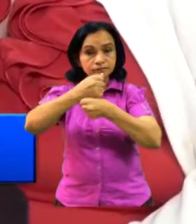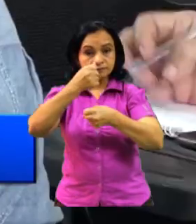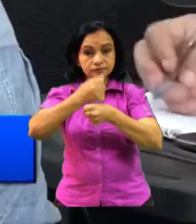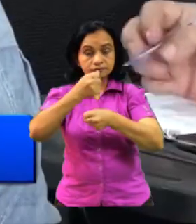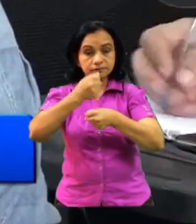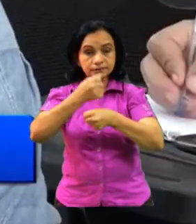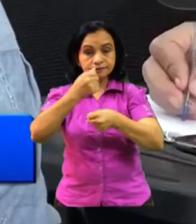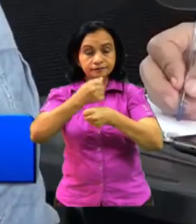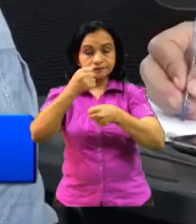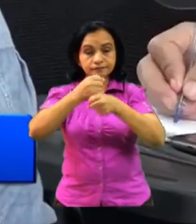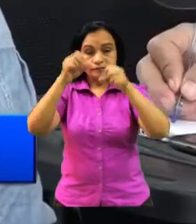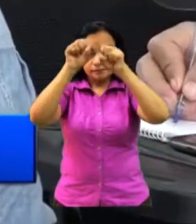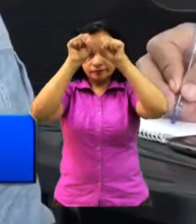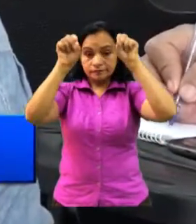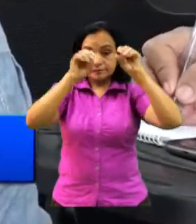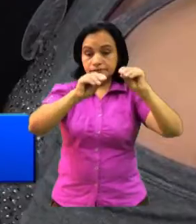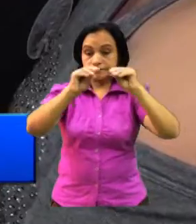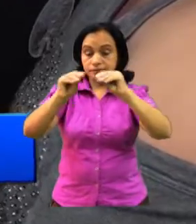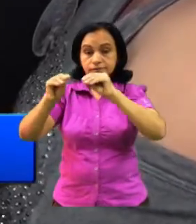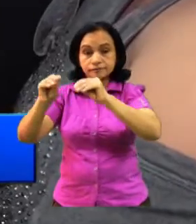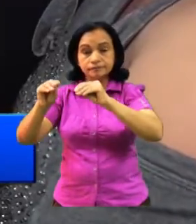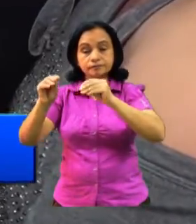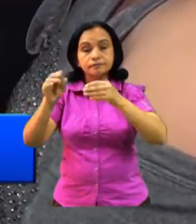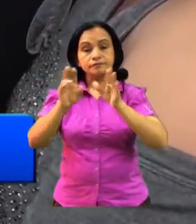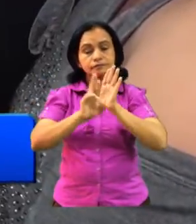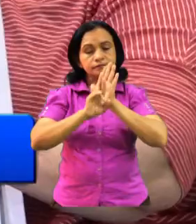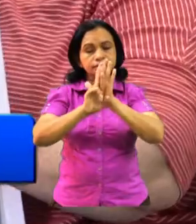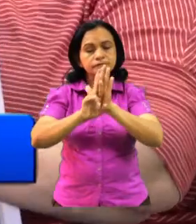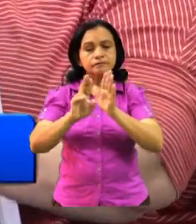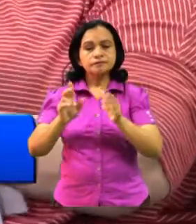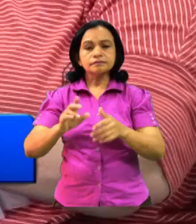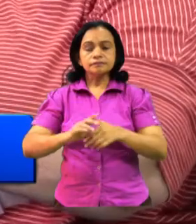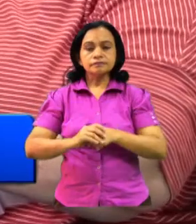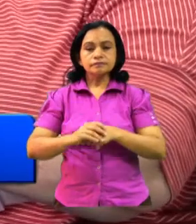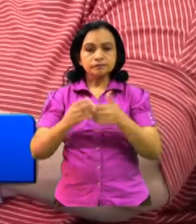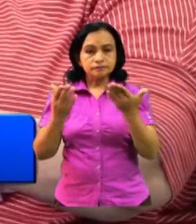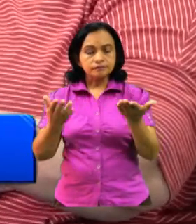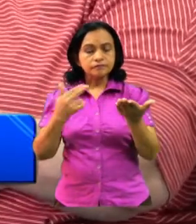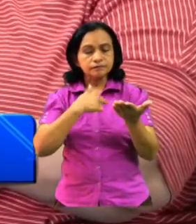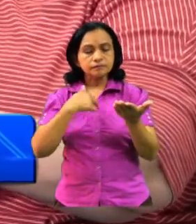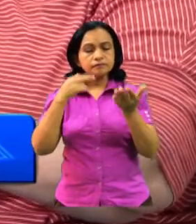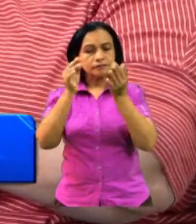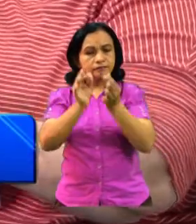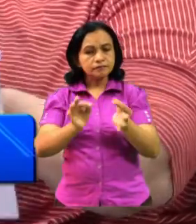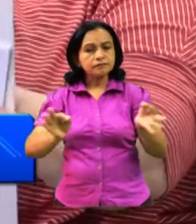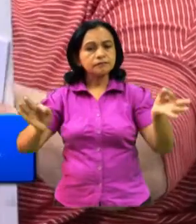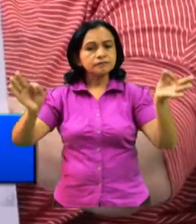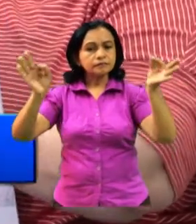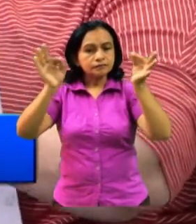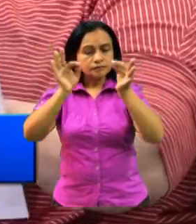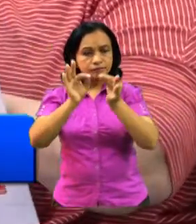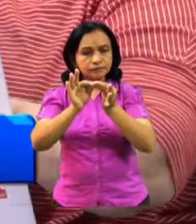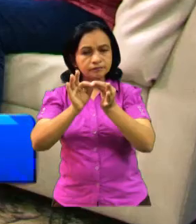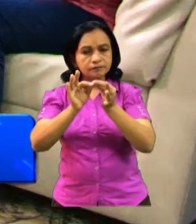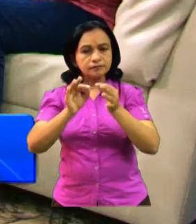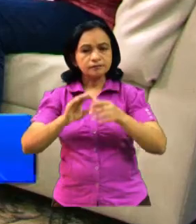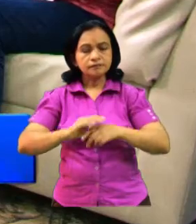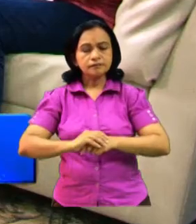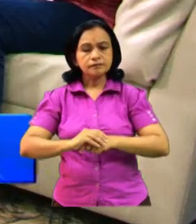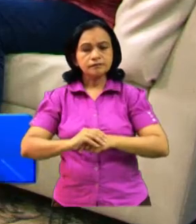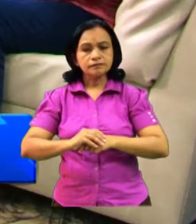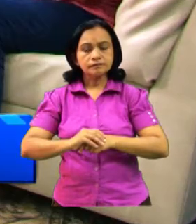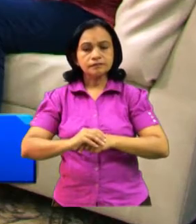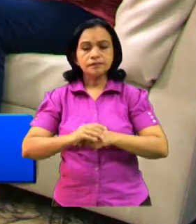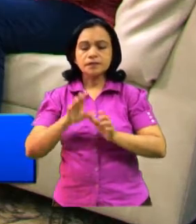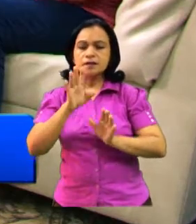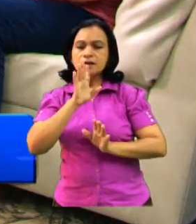trabajando en capacitar a las mismas entidades de respuesta, ¿verdad? Entonces yo creo que es muy importante esa.